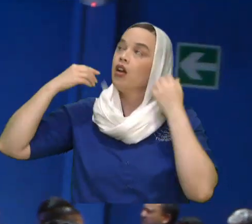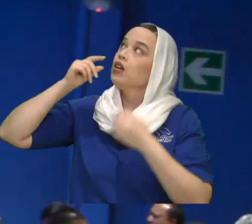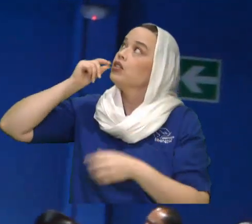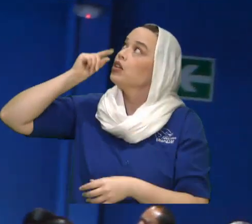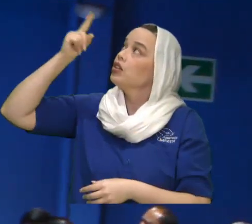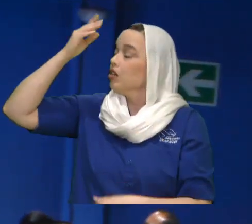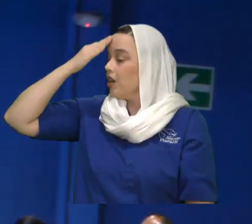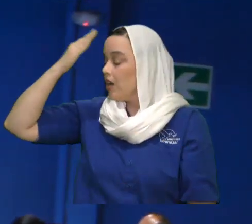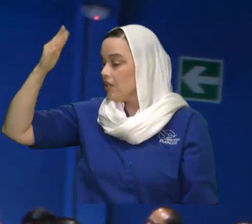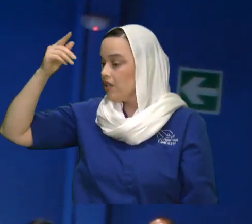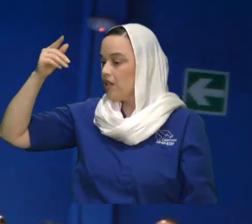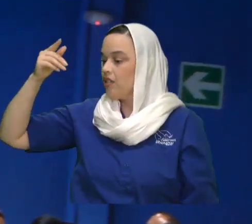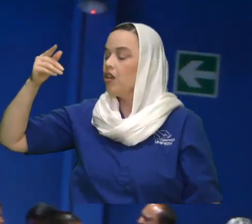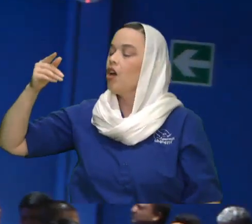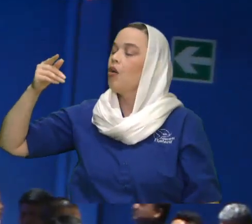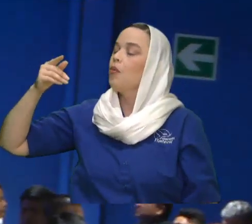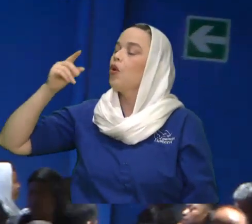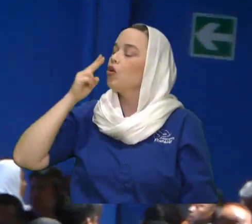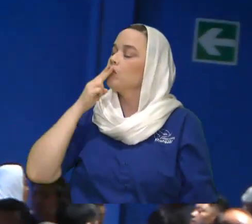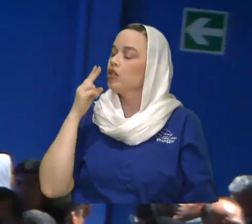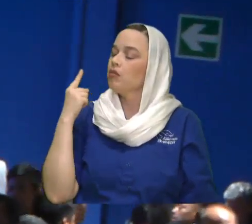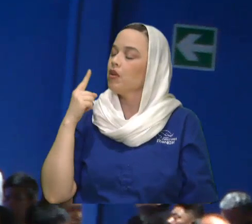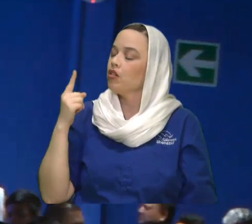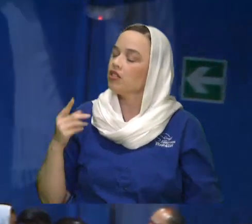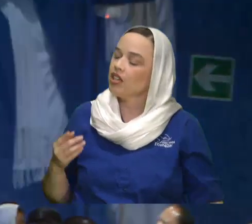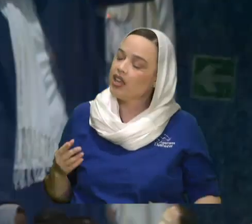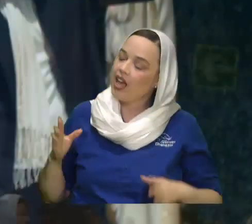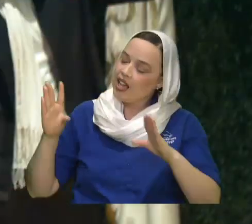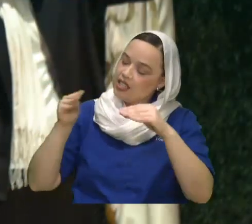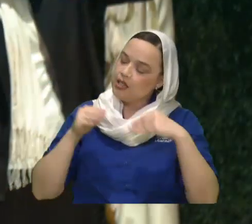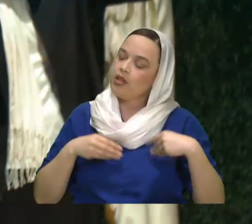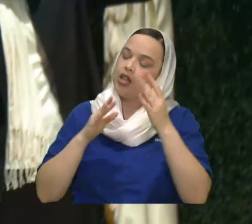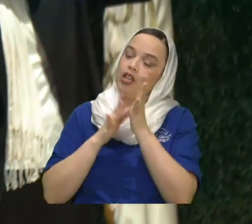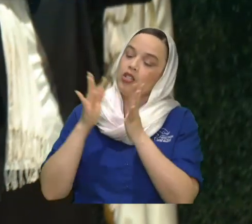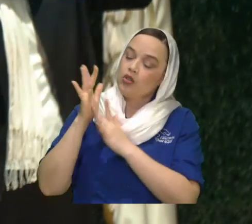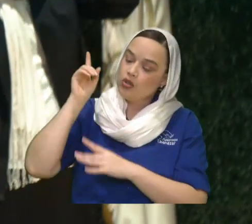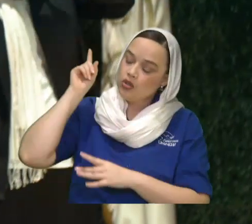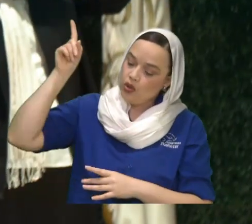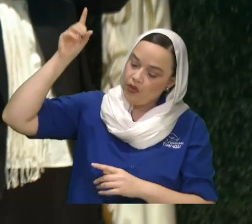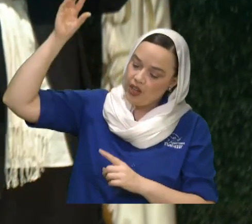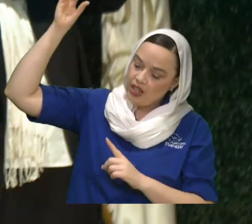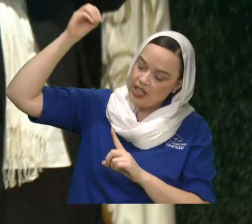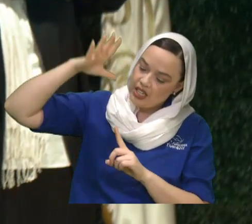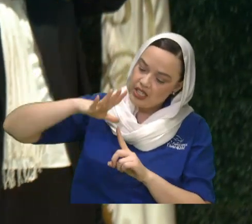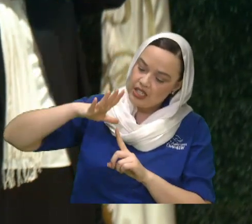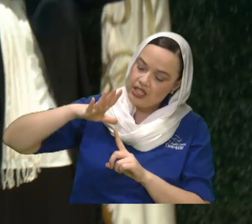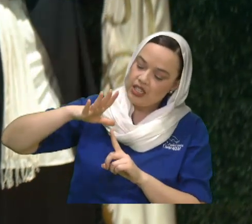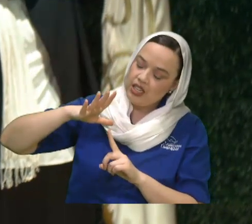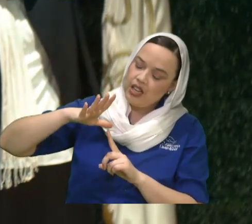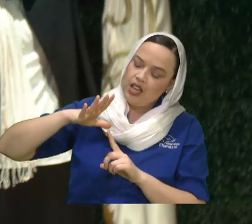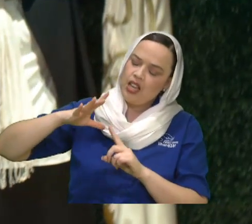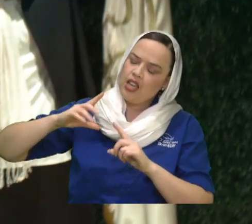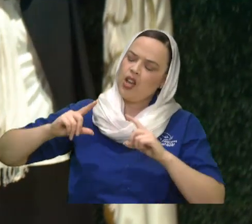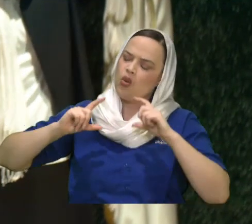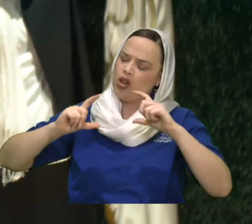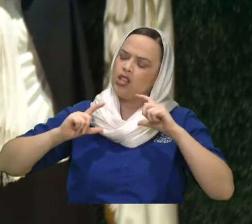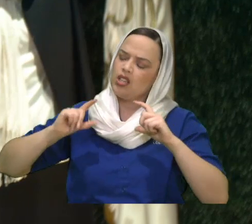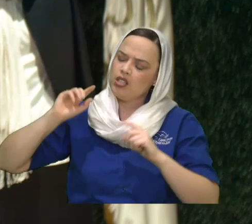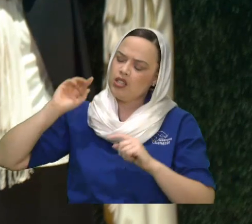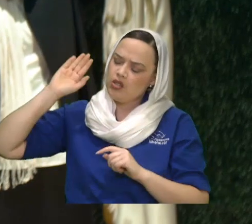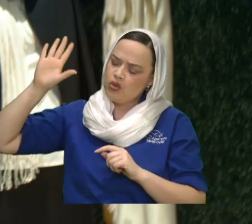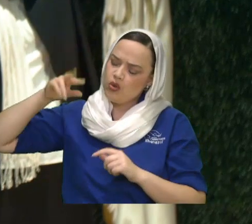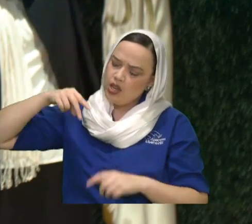te lo entrega a ti señor para que tú los bendiga guarde su caminar señor prospere su